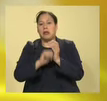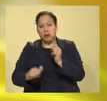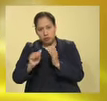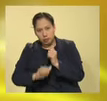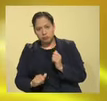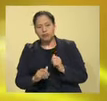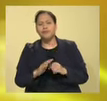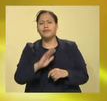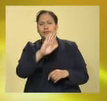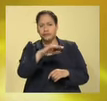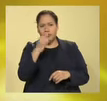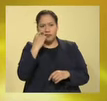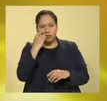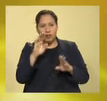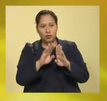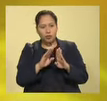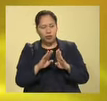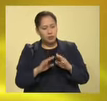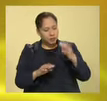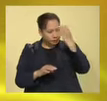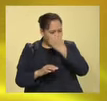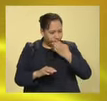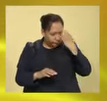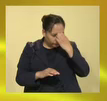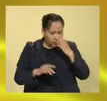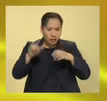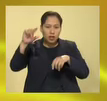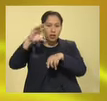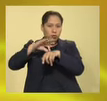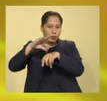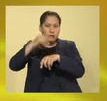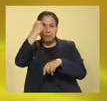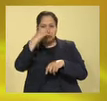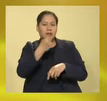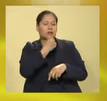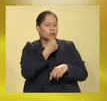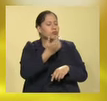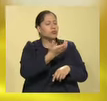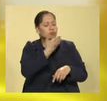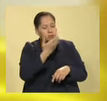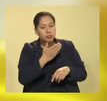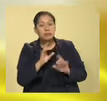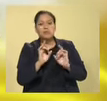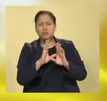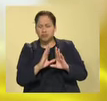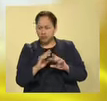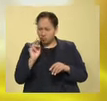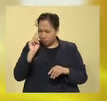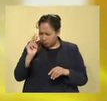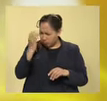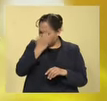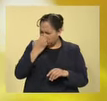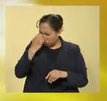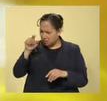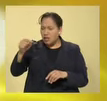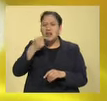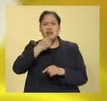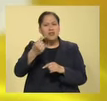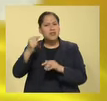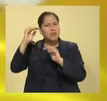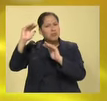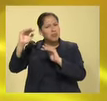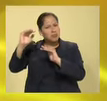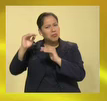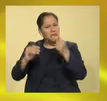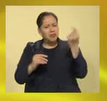resulta que en el seguimiento de la consulta pediátrica habitual, de pronto ves que el niño no